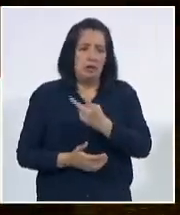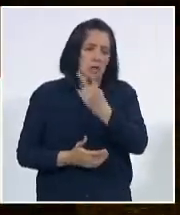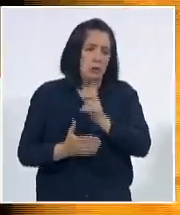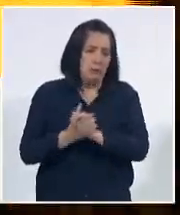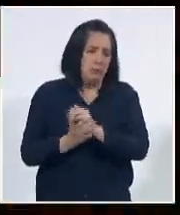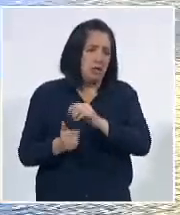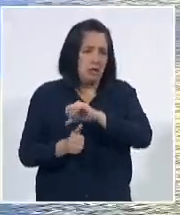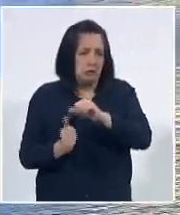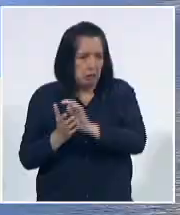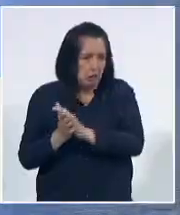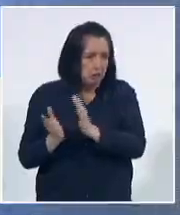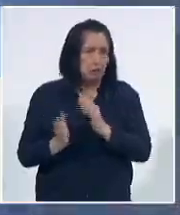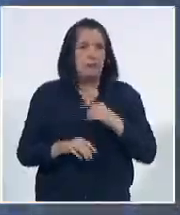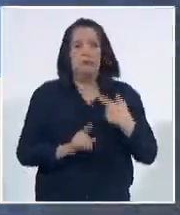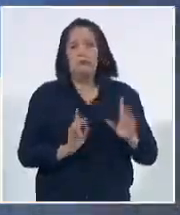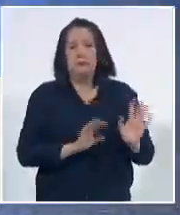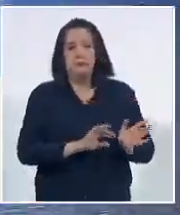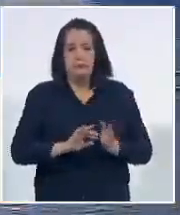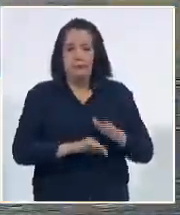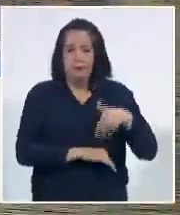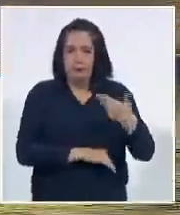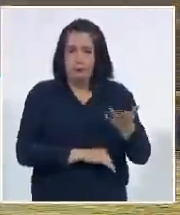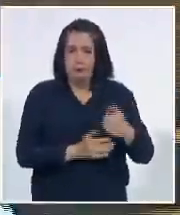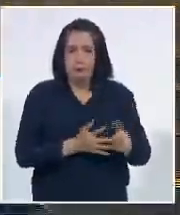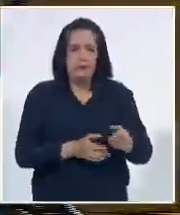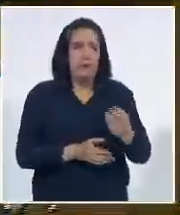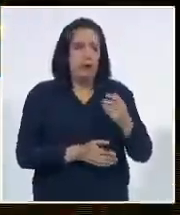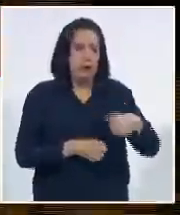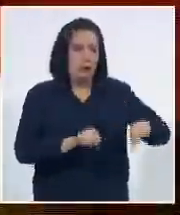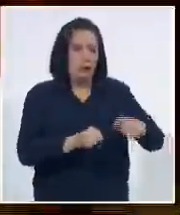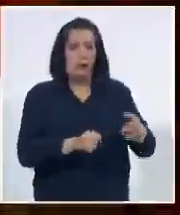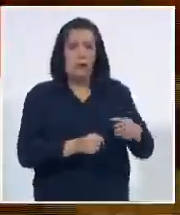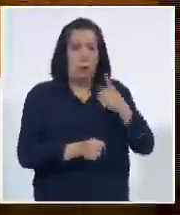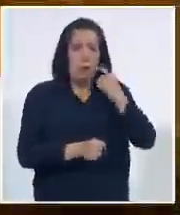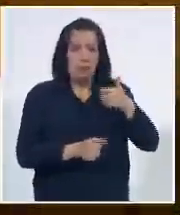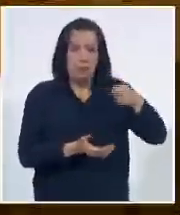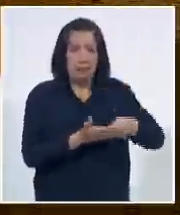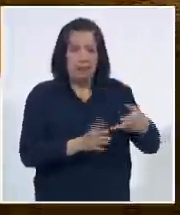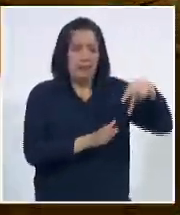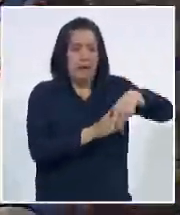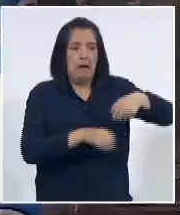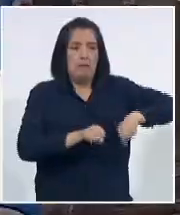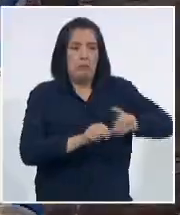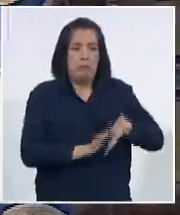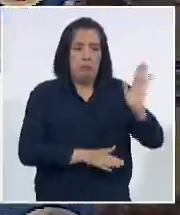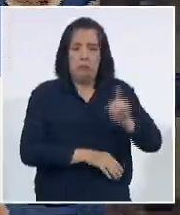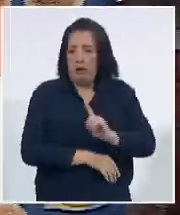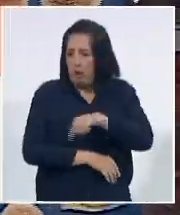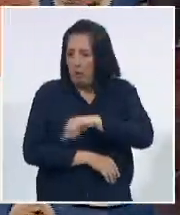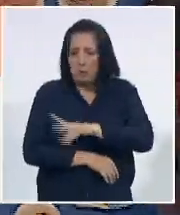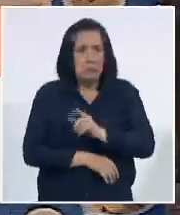ya... Tras ello, escapó del lugar a bordo de una mototaxi sin robarle nada. Familiares de la